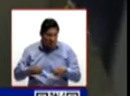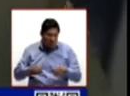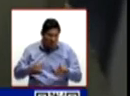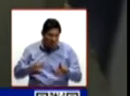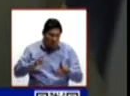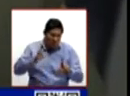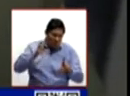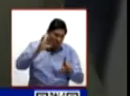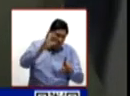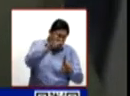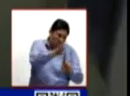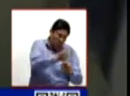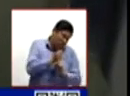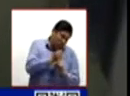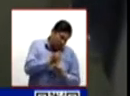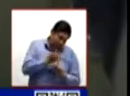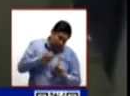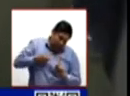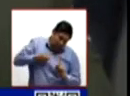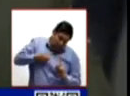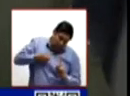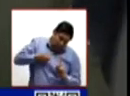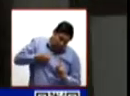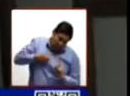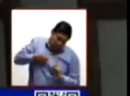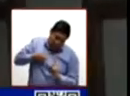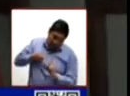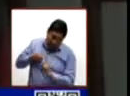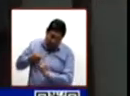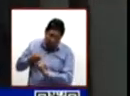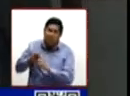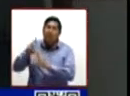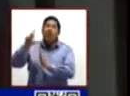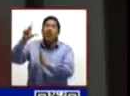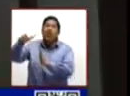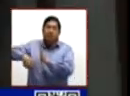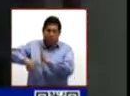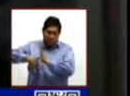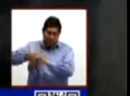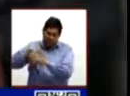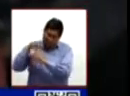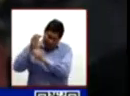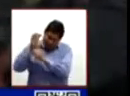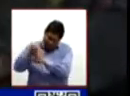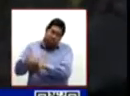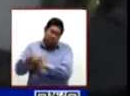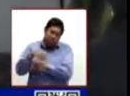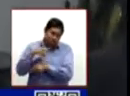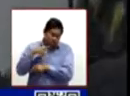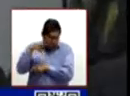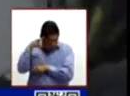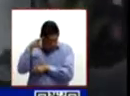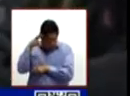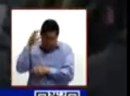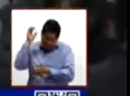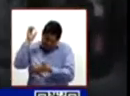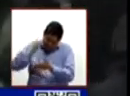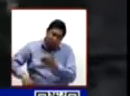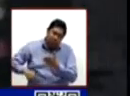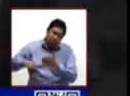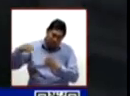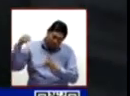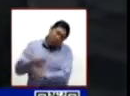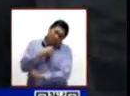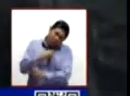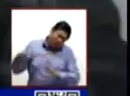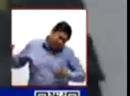física y de armas blancas. Somete a las mismas para vejarlas sexualmente, les sustrae los objetos, las golpea,